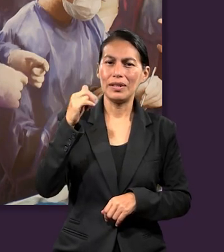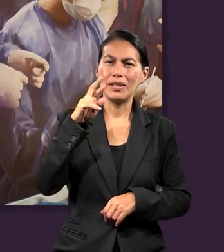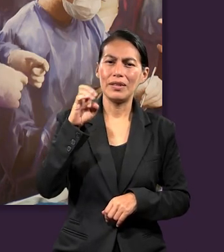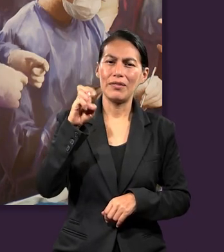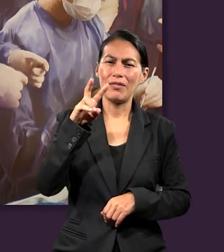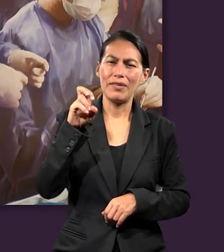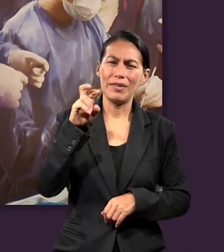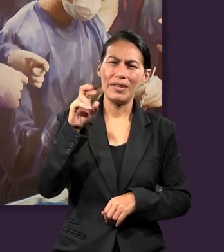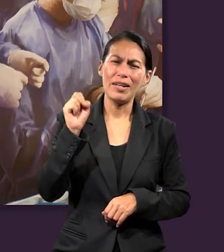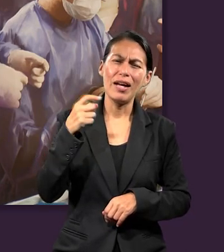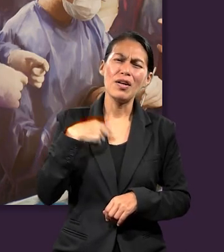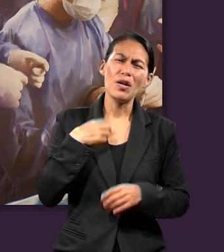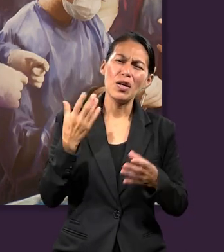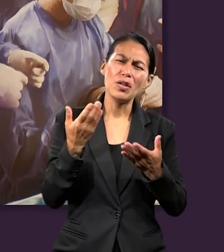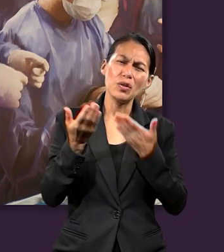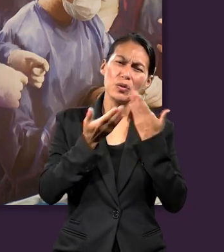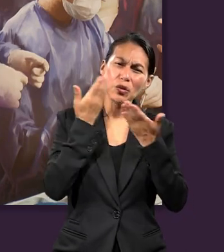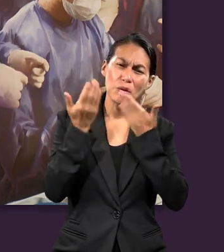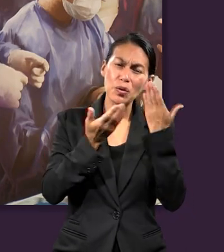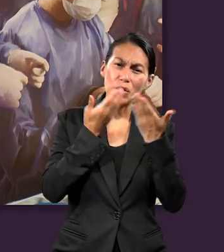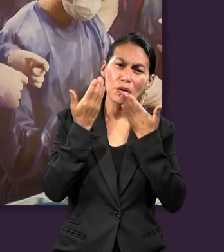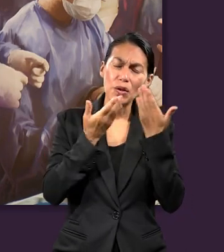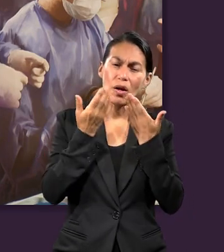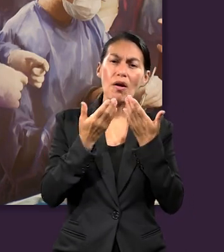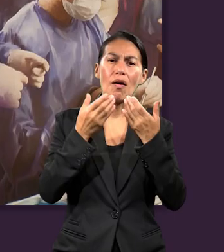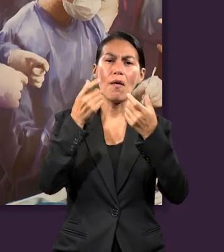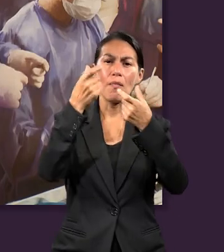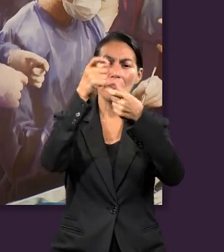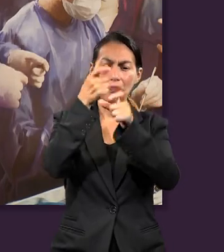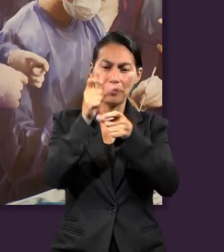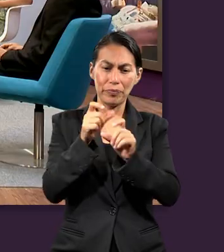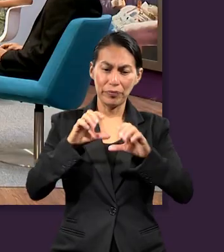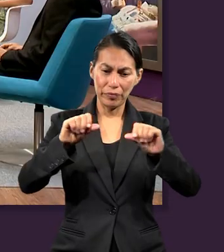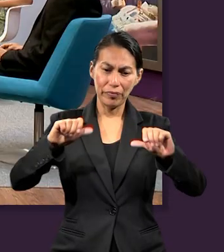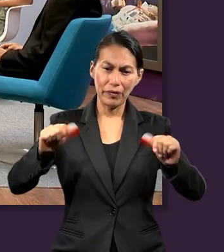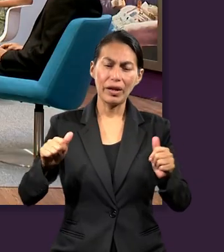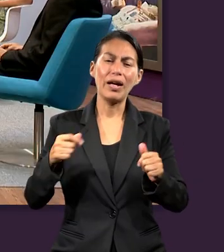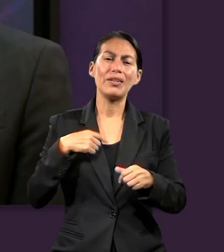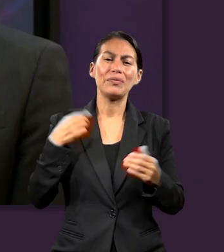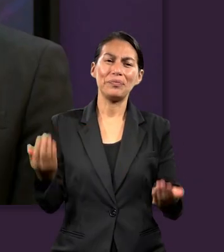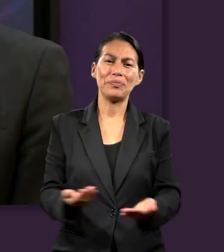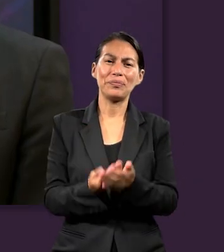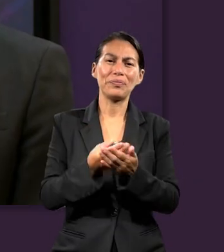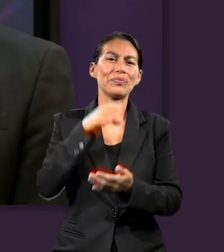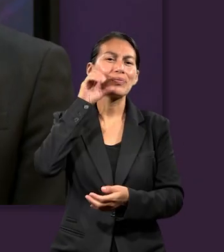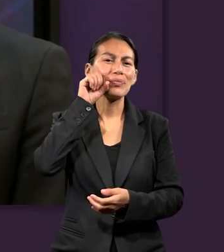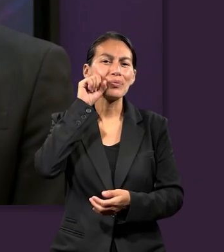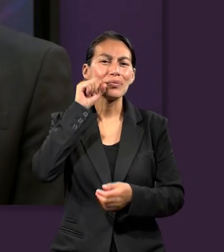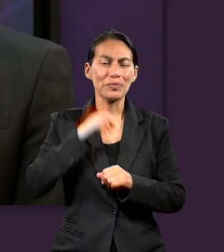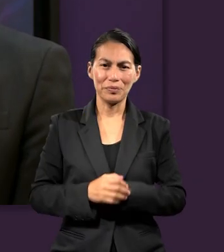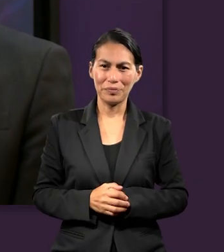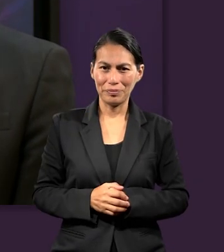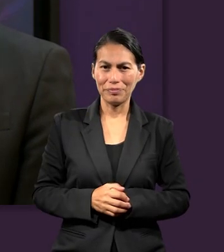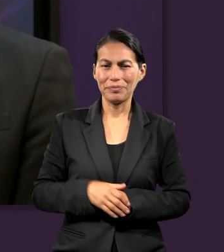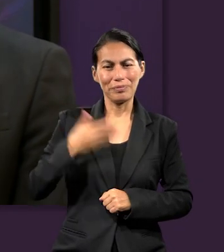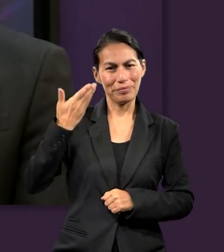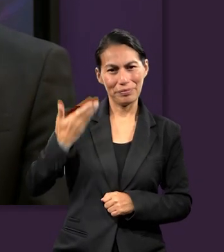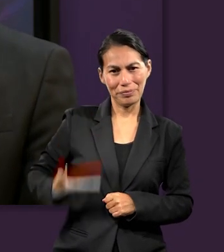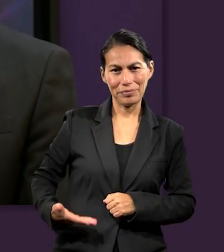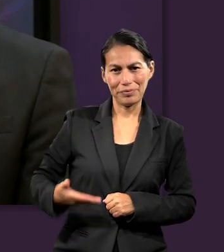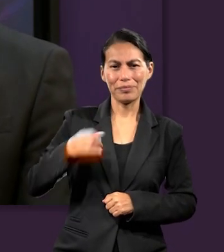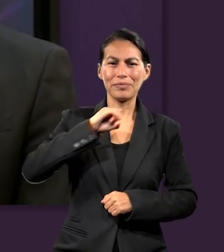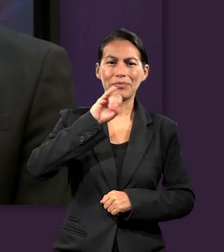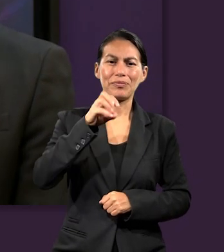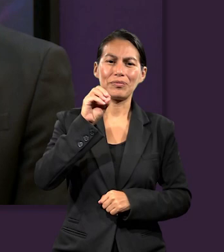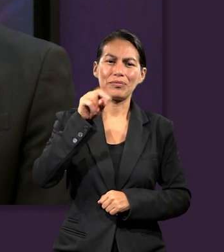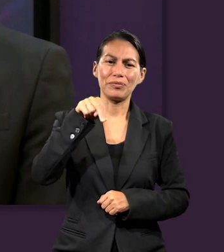rehabilitación y soy de la Tierra naranjas ombligonas de Montemorelos Nuevo León muy bien Me llamo Jonathan Santos estudio la